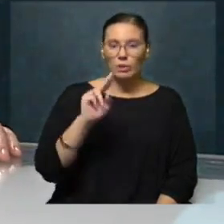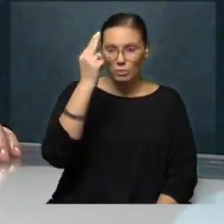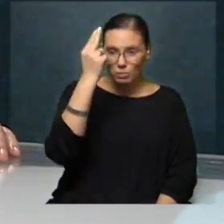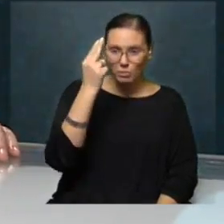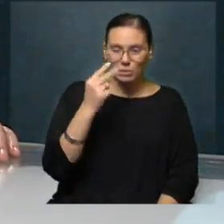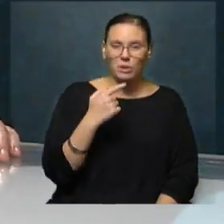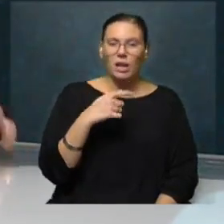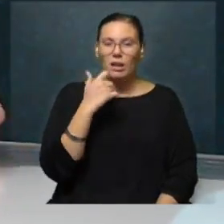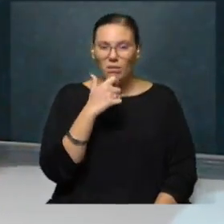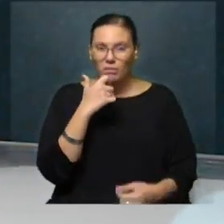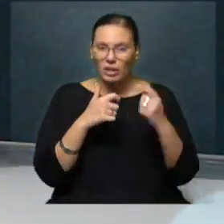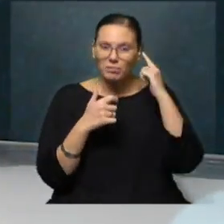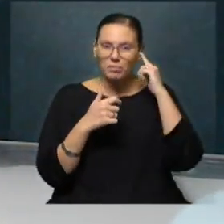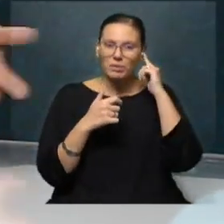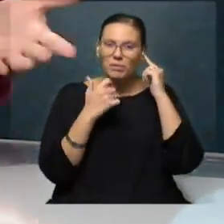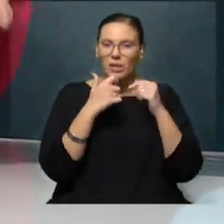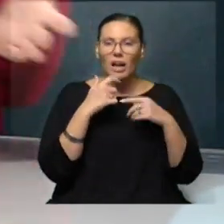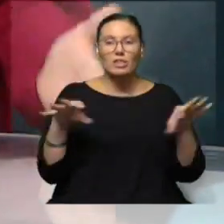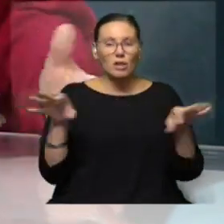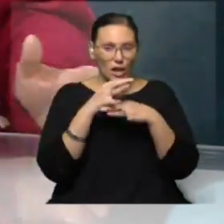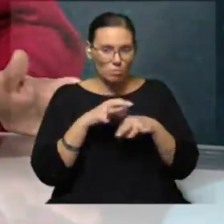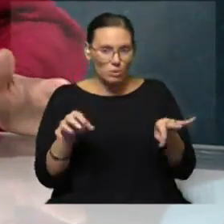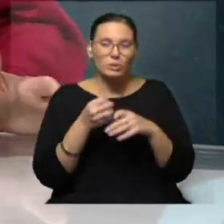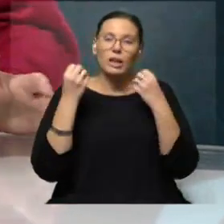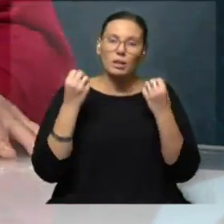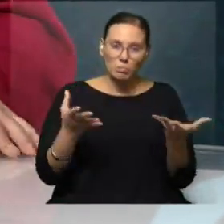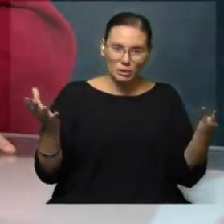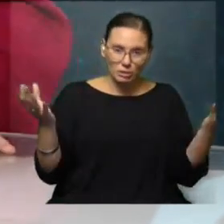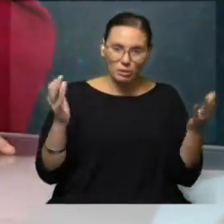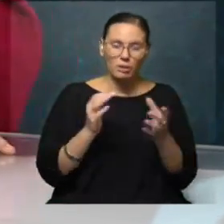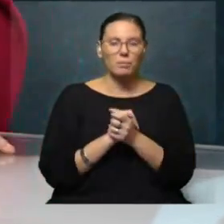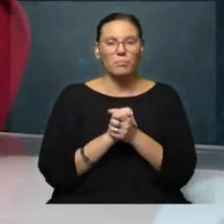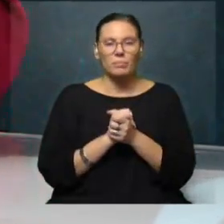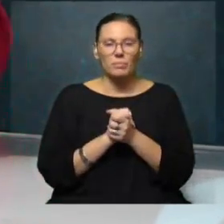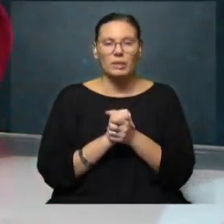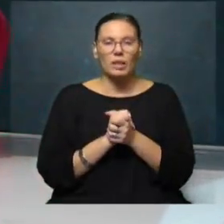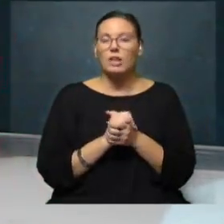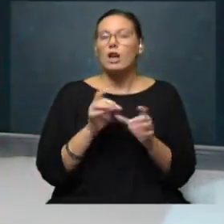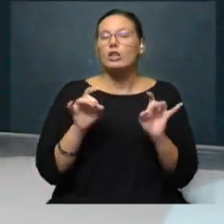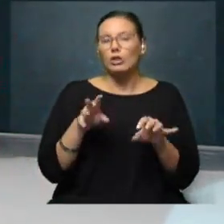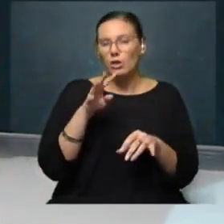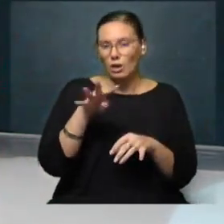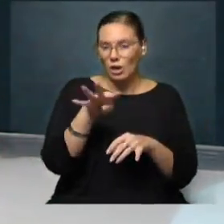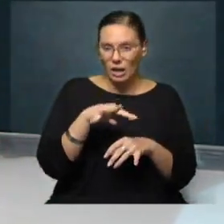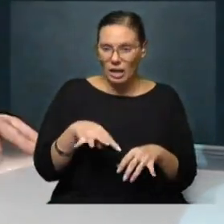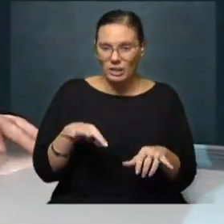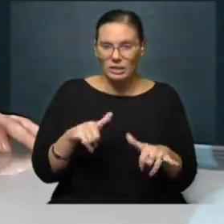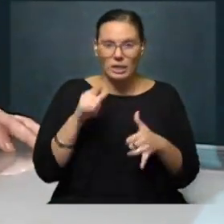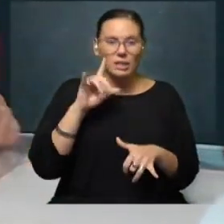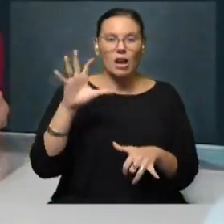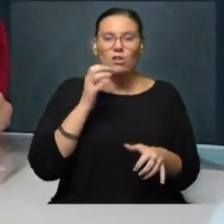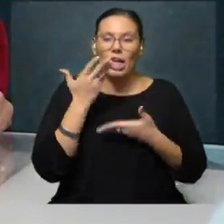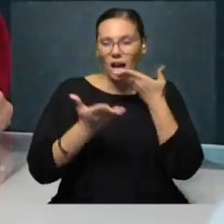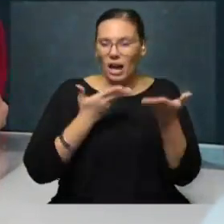Uruguayo. Nos faltó el sangre de campeones. La banda sonora, ¿qué pasó? ¿Qué pasó ahí? Bueno, pero igual, eso lo leerlo y ya, ¿viste? Como sí, hay cosas que te